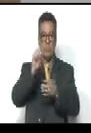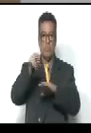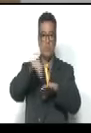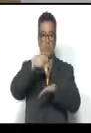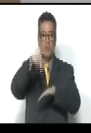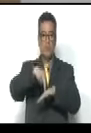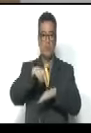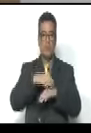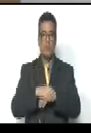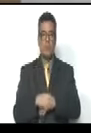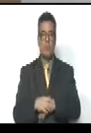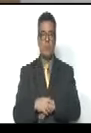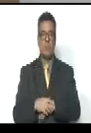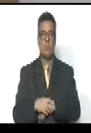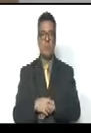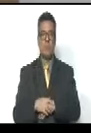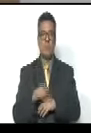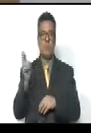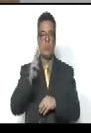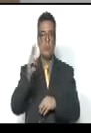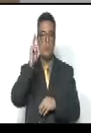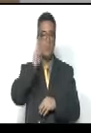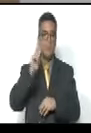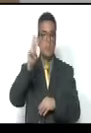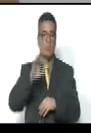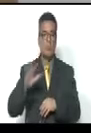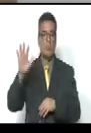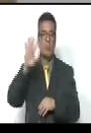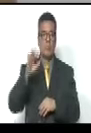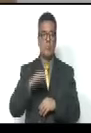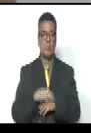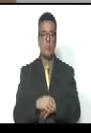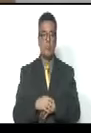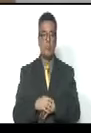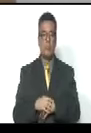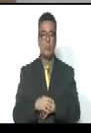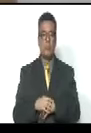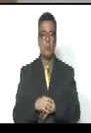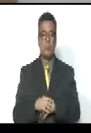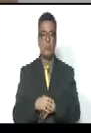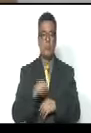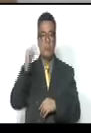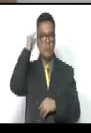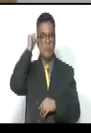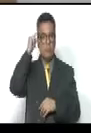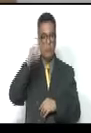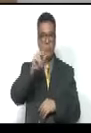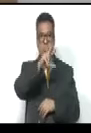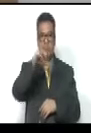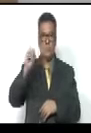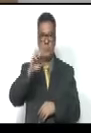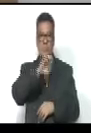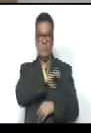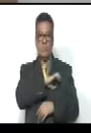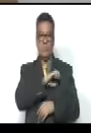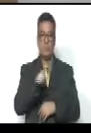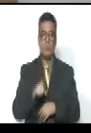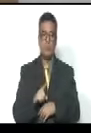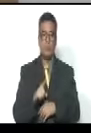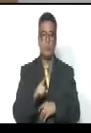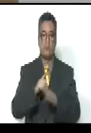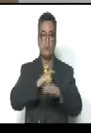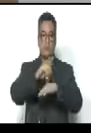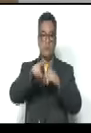la Asamblea Nacional de la República Bolivariana de Venezuela. El día 30 de enero, en